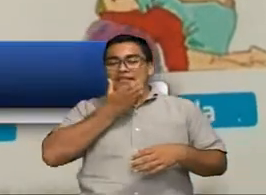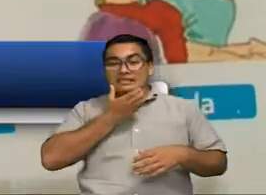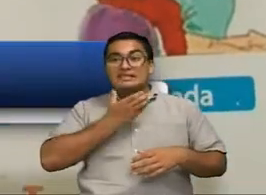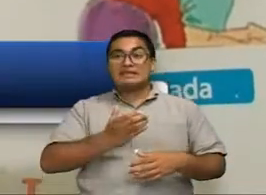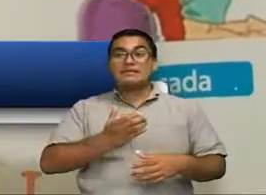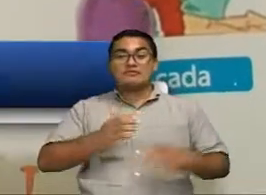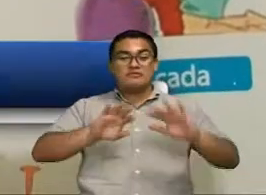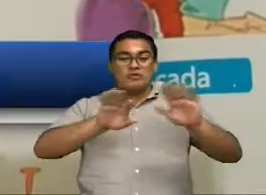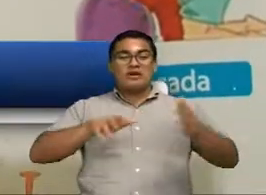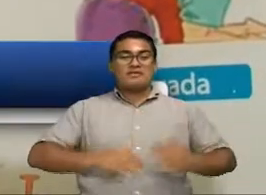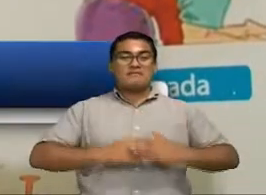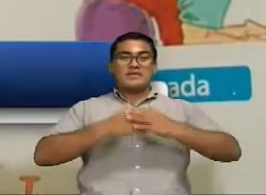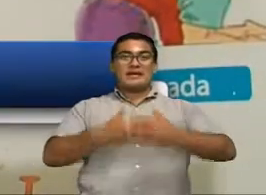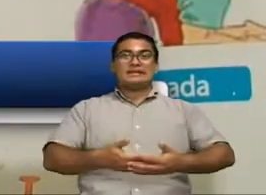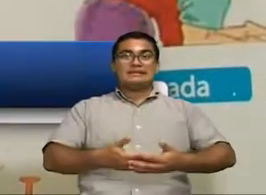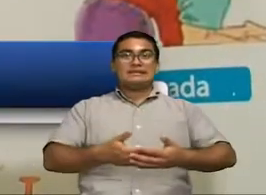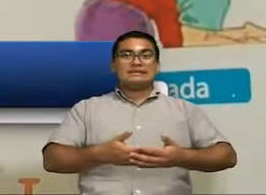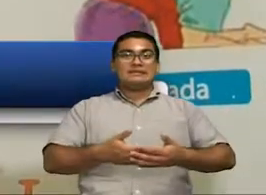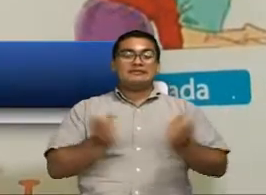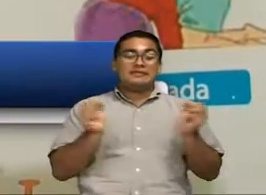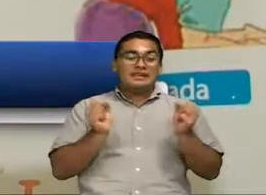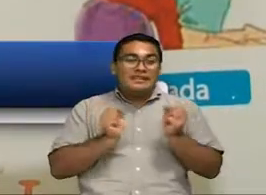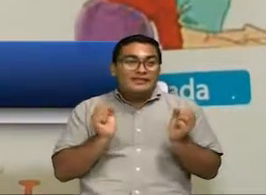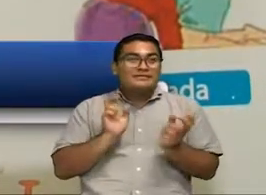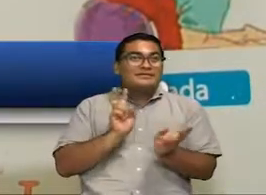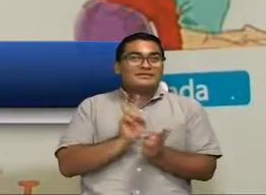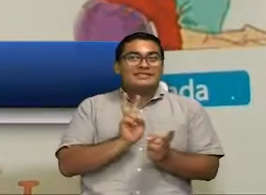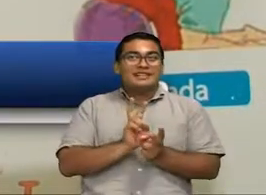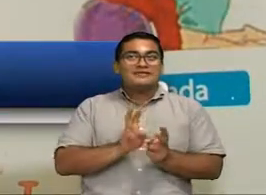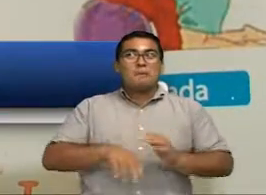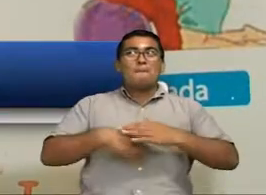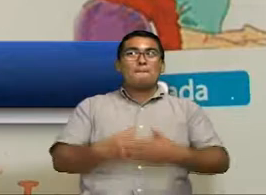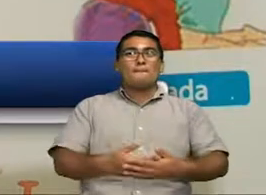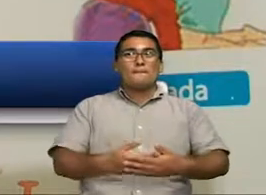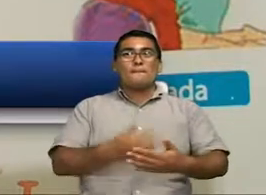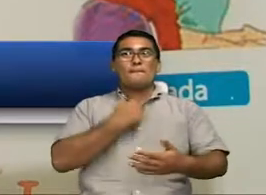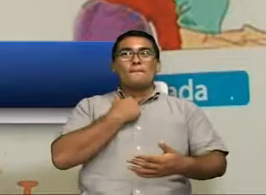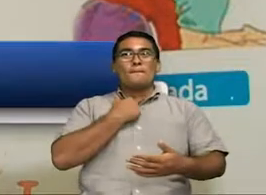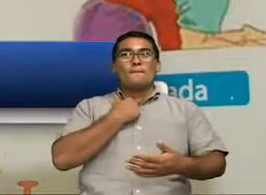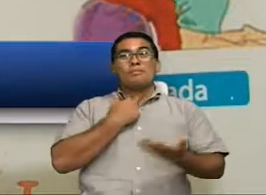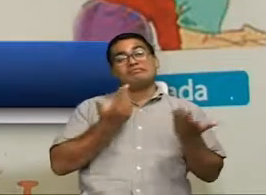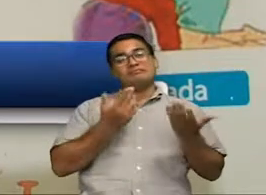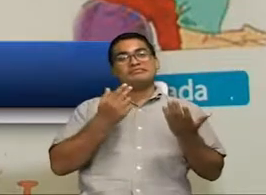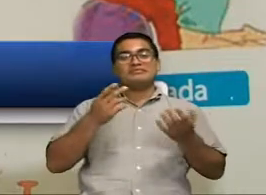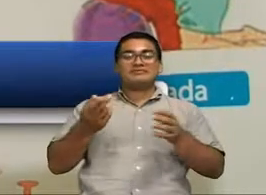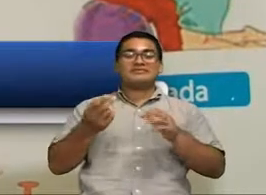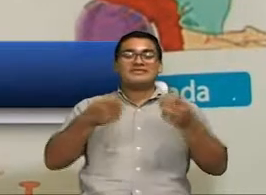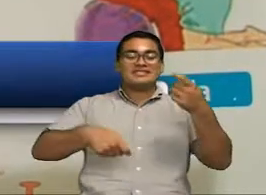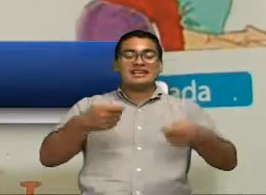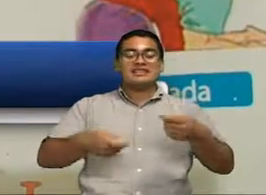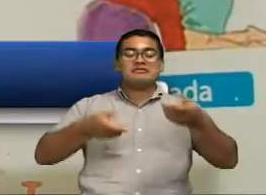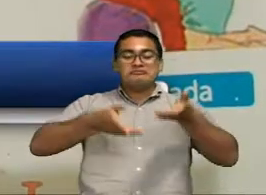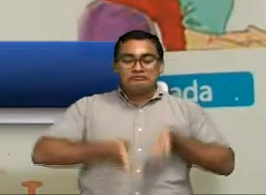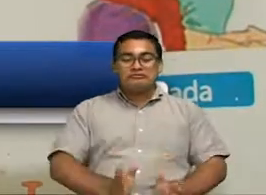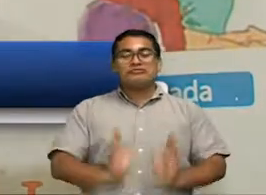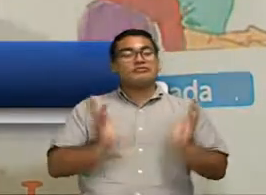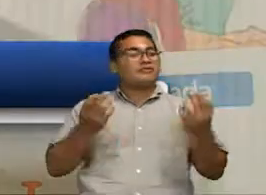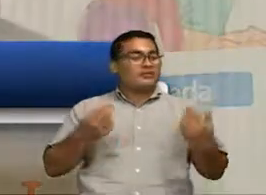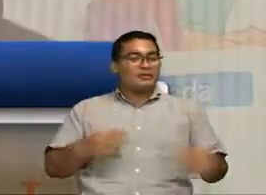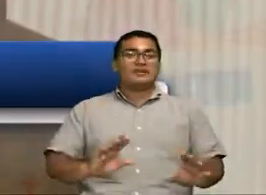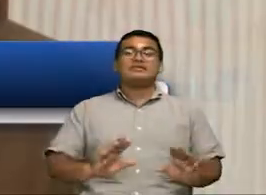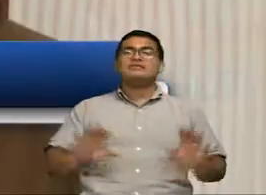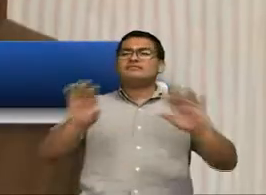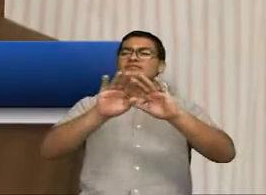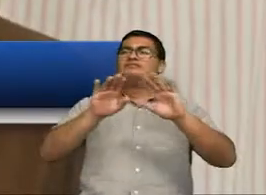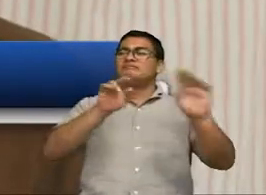de diciembre, la Navidad, el frío, todo, las fiestas, todo eso. Ahora, y de esas personas que vienen a esta sala